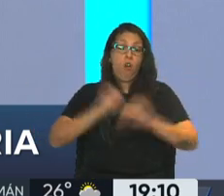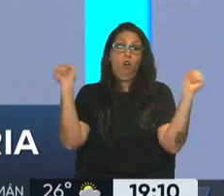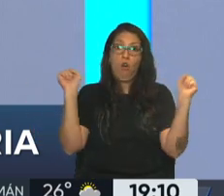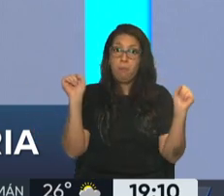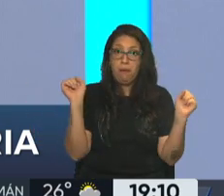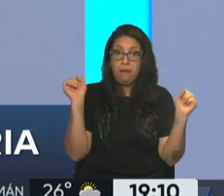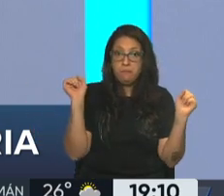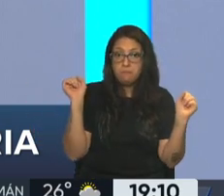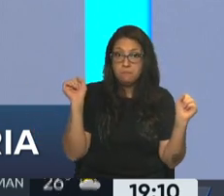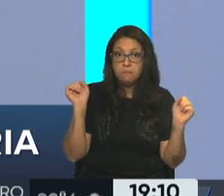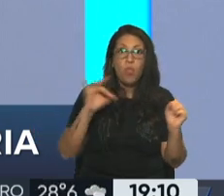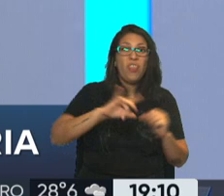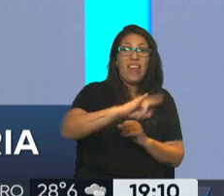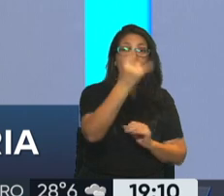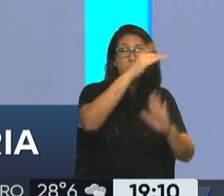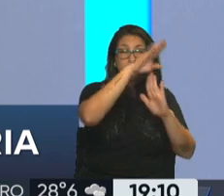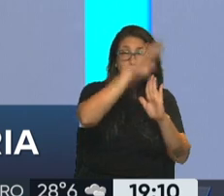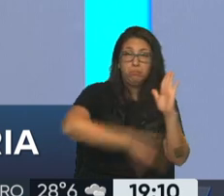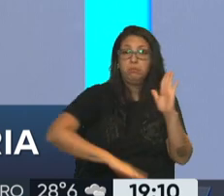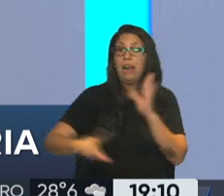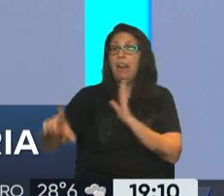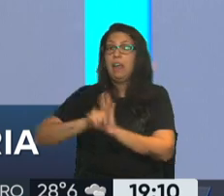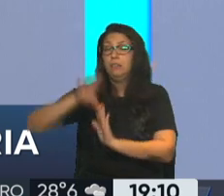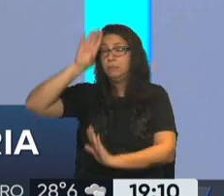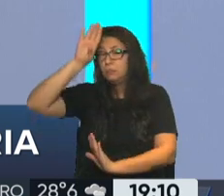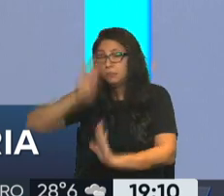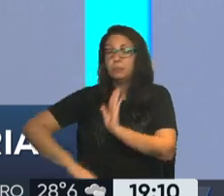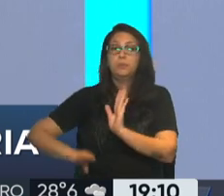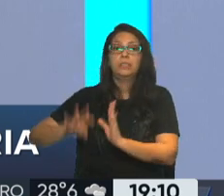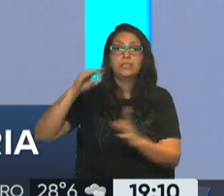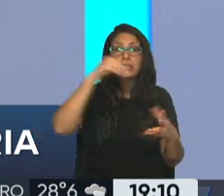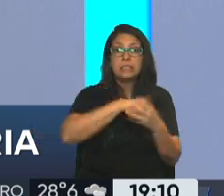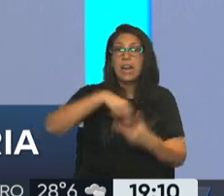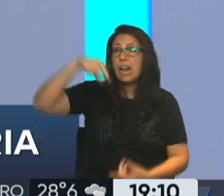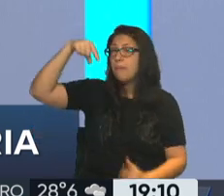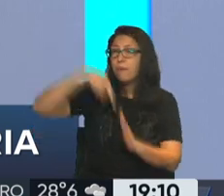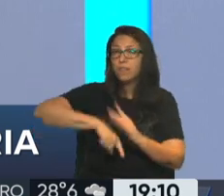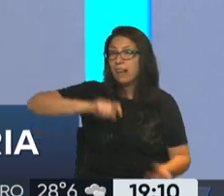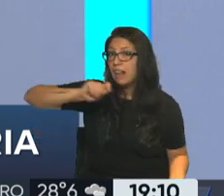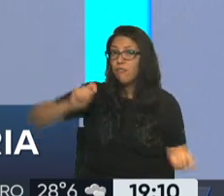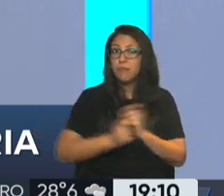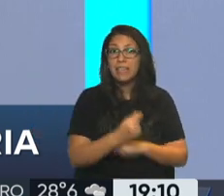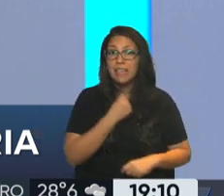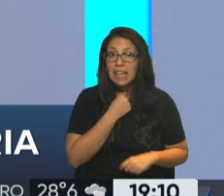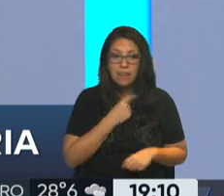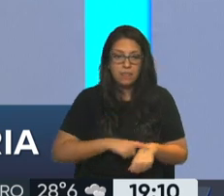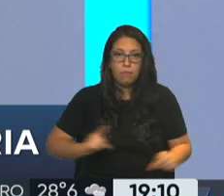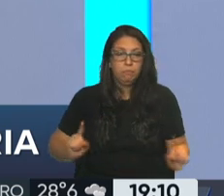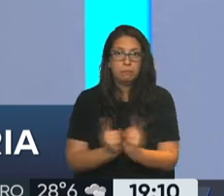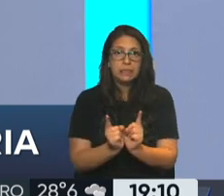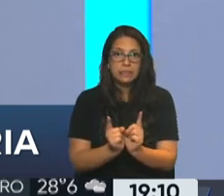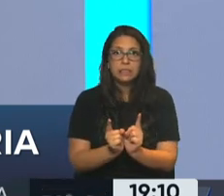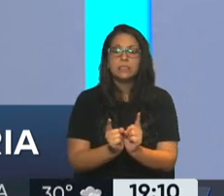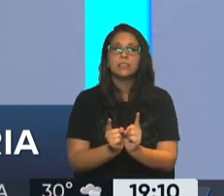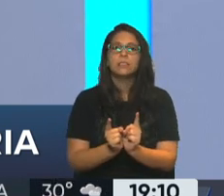de tener un mega dnu y una megale ley con esta reforma tan profunda que se pret pretende hacer En tan poco tiempo